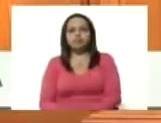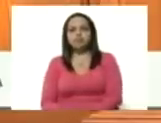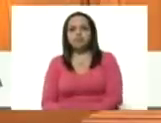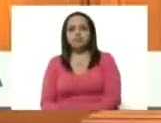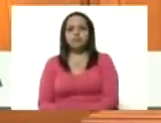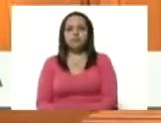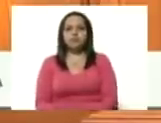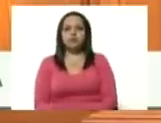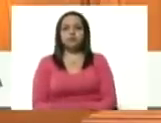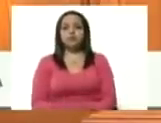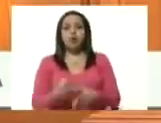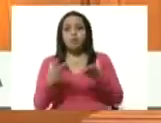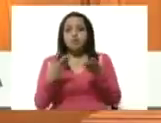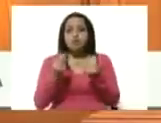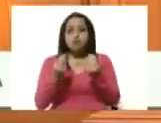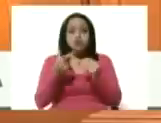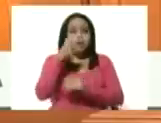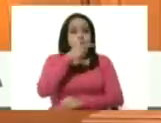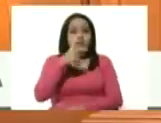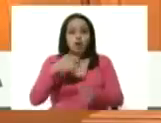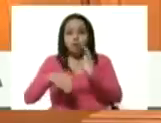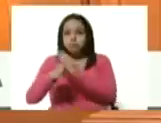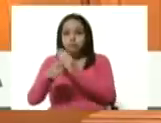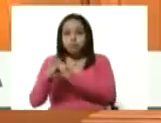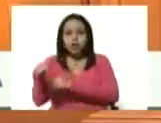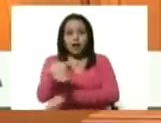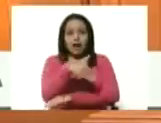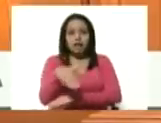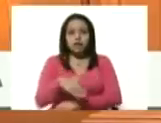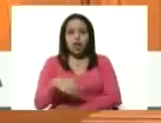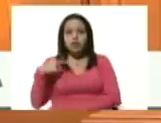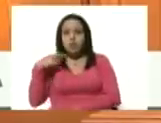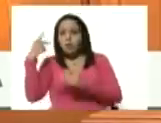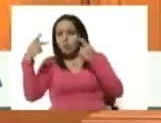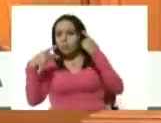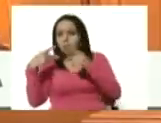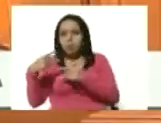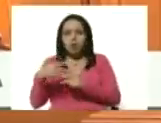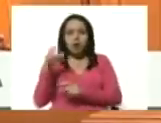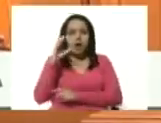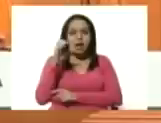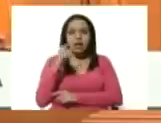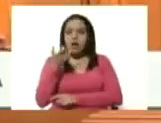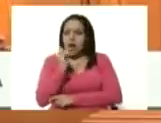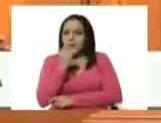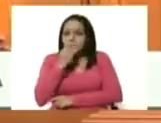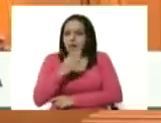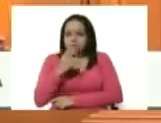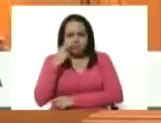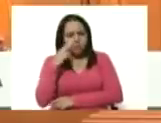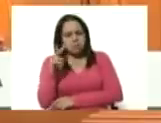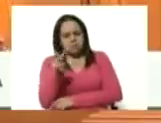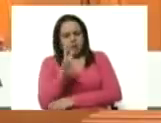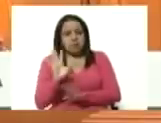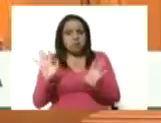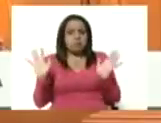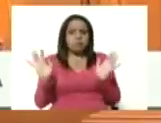Mucha gente sale para la calle. Yo hoy recorrí Caracas y estaba bastante bien hasta donde vi.